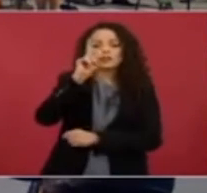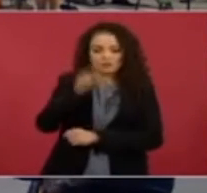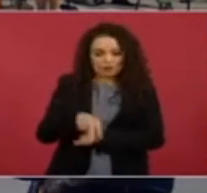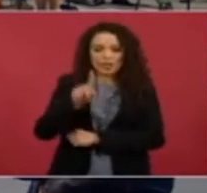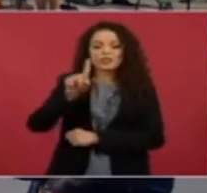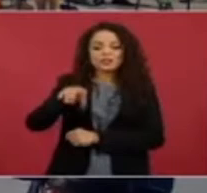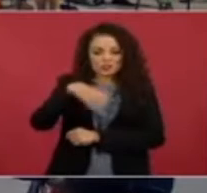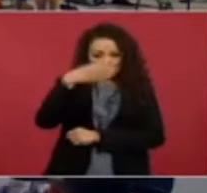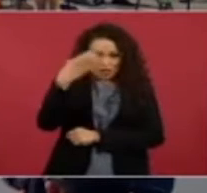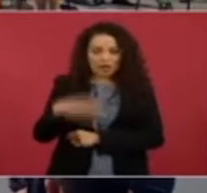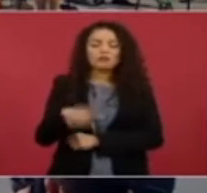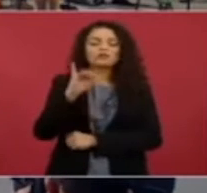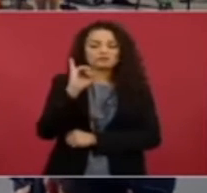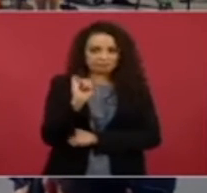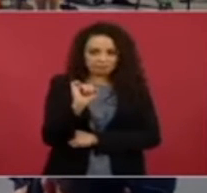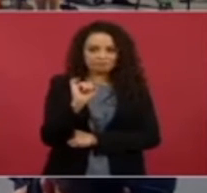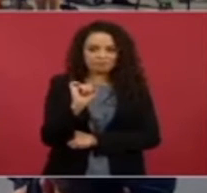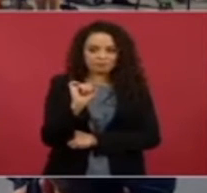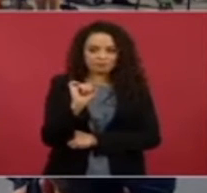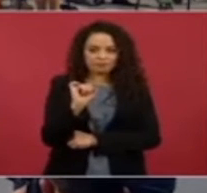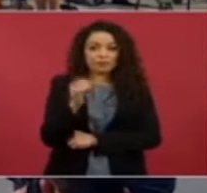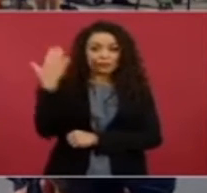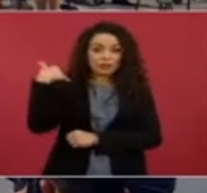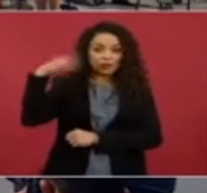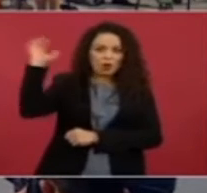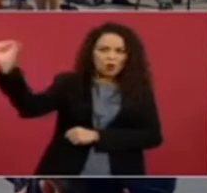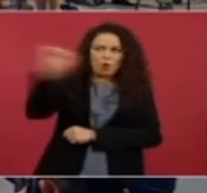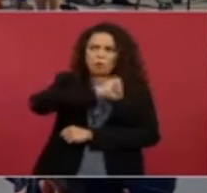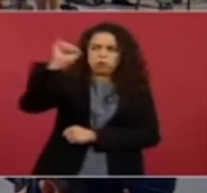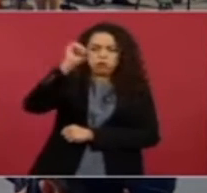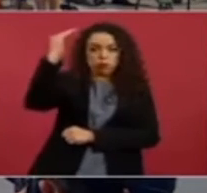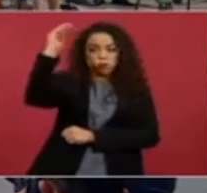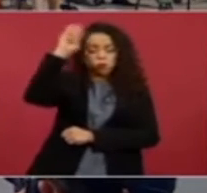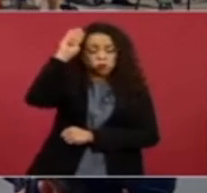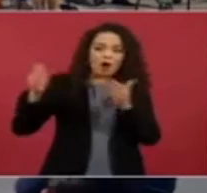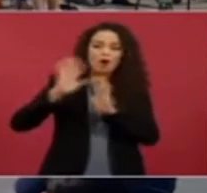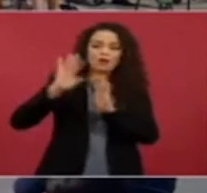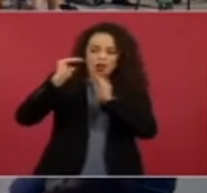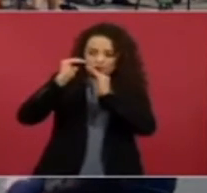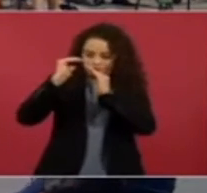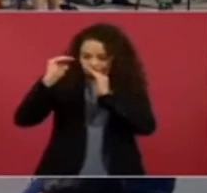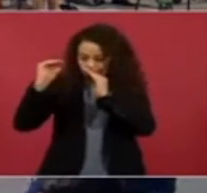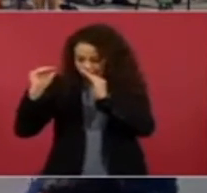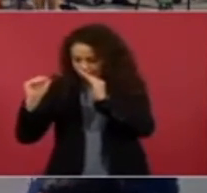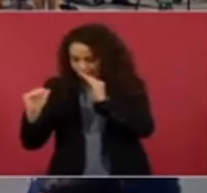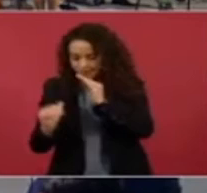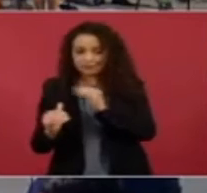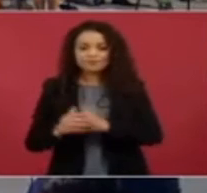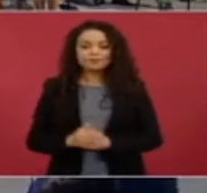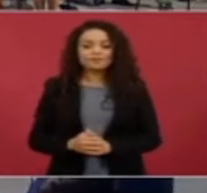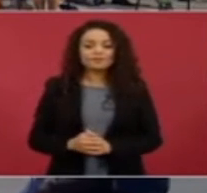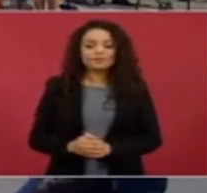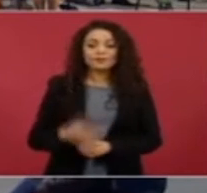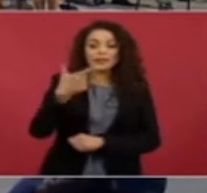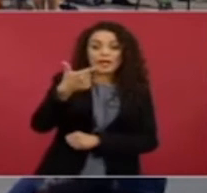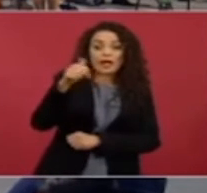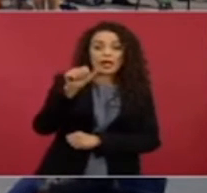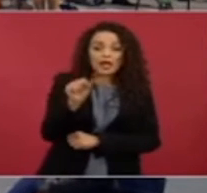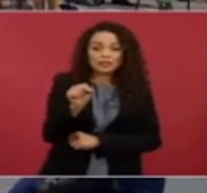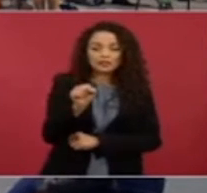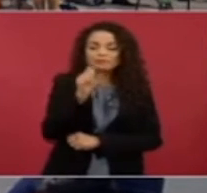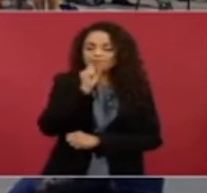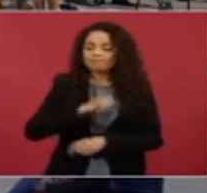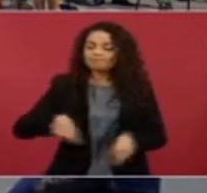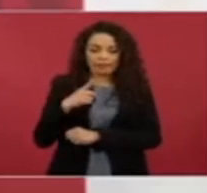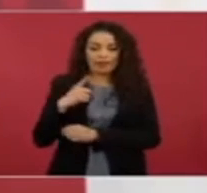ves que se fueron hasta las nubes y ya empezaron a bajar, afortunadamente. Los precios del gas también